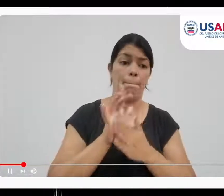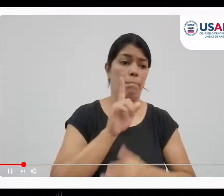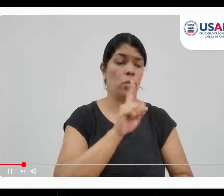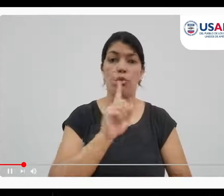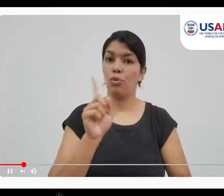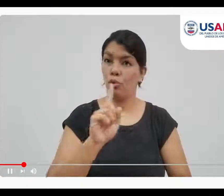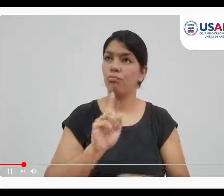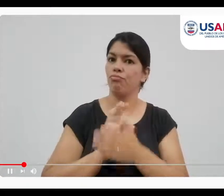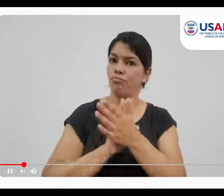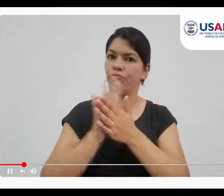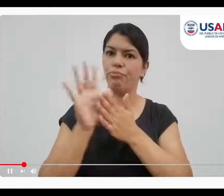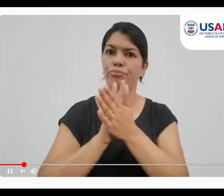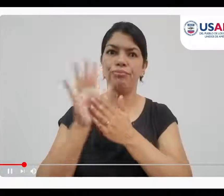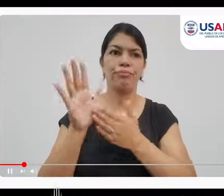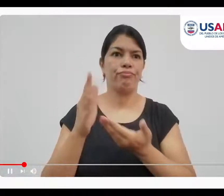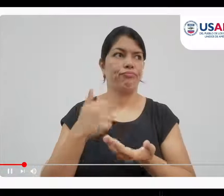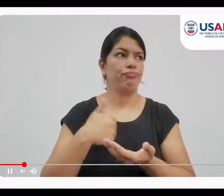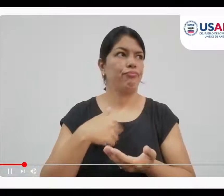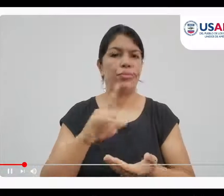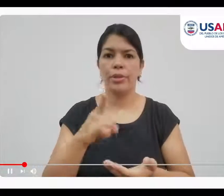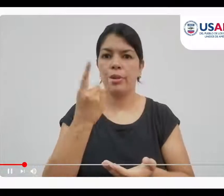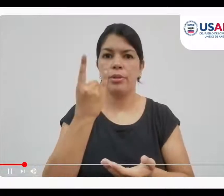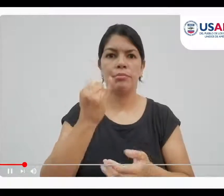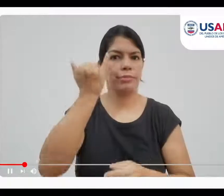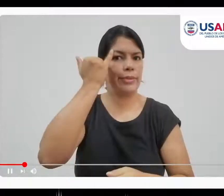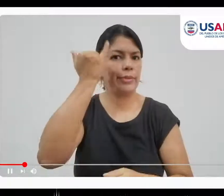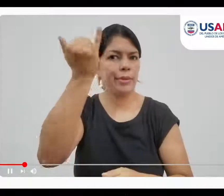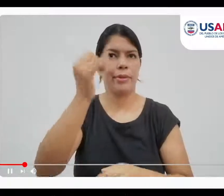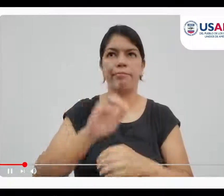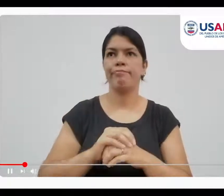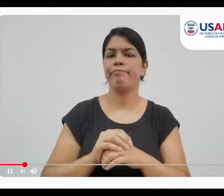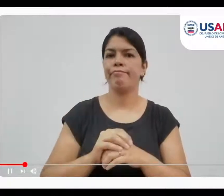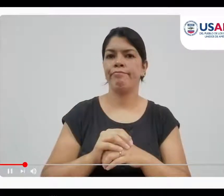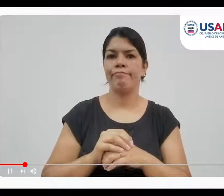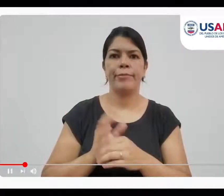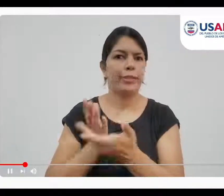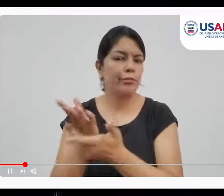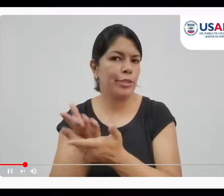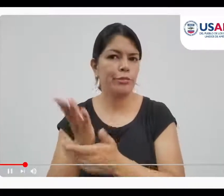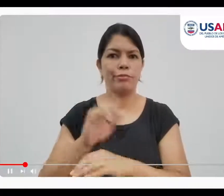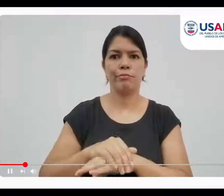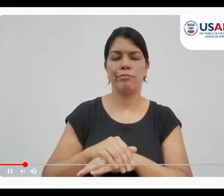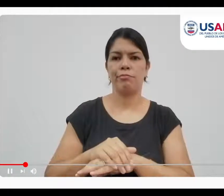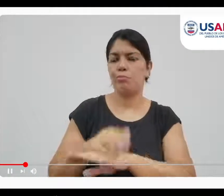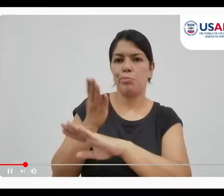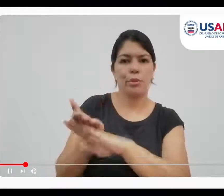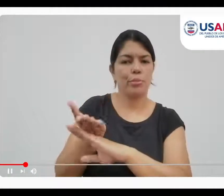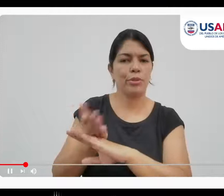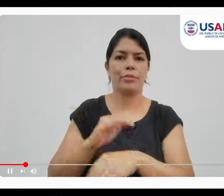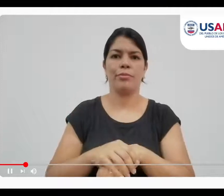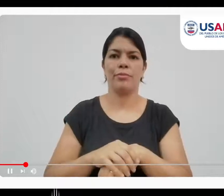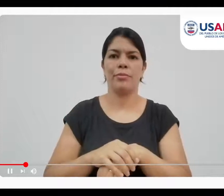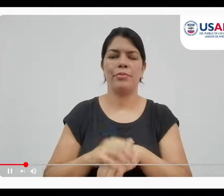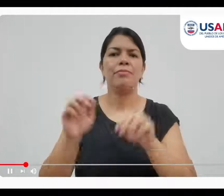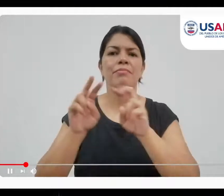su propia realidad y plantear sus ideas, iniciativas, recomendaciones frente a